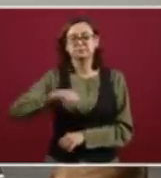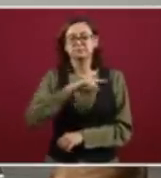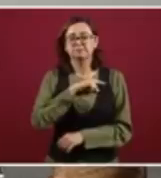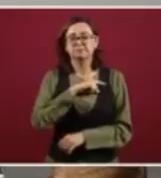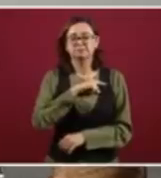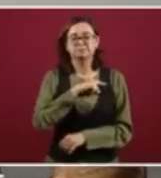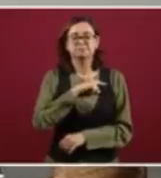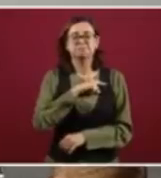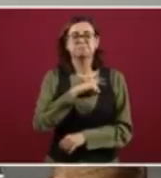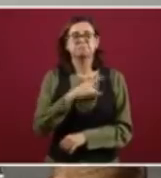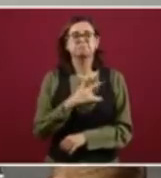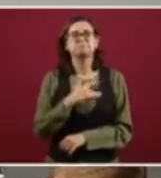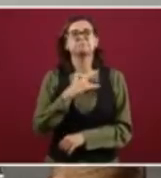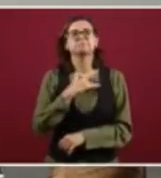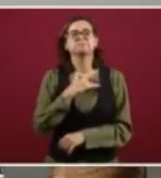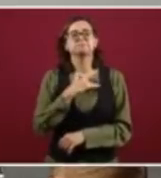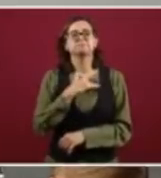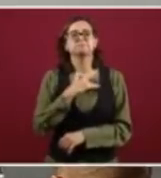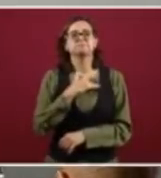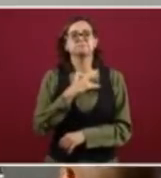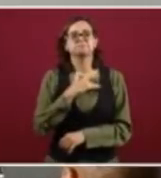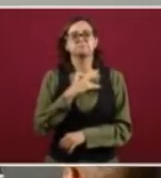pues,